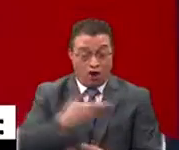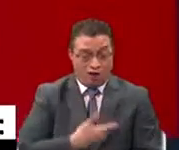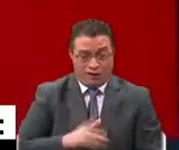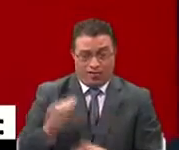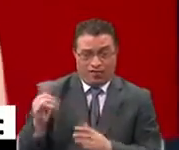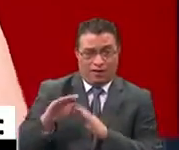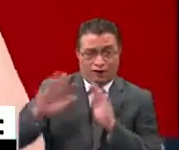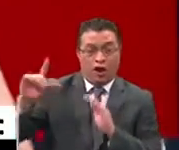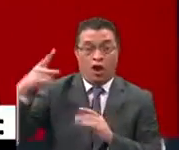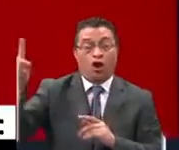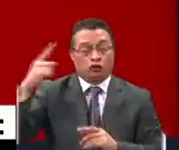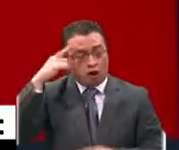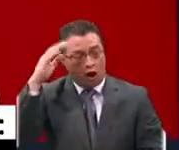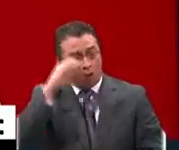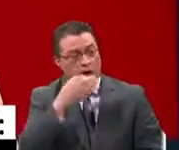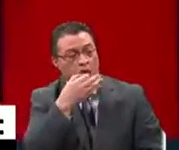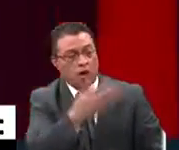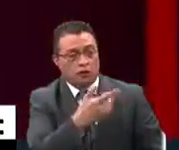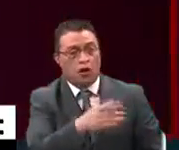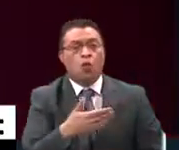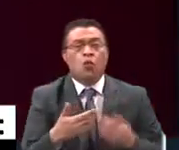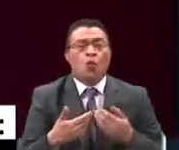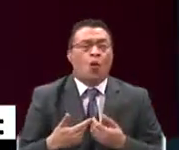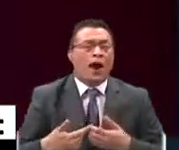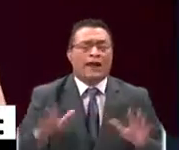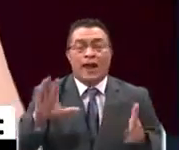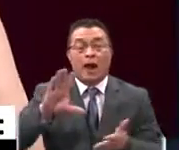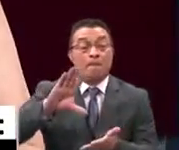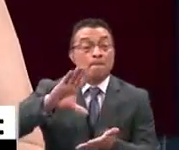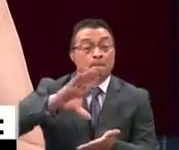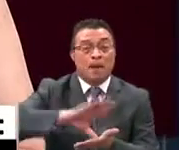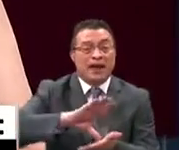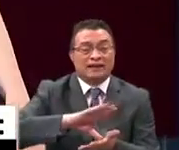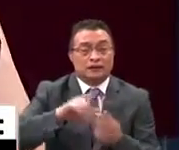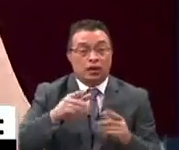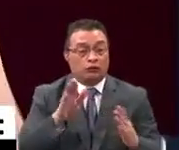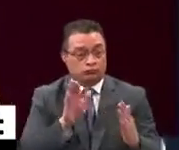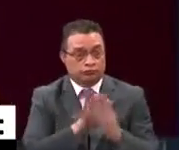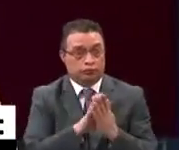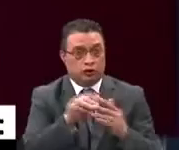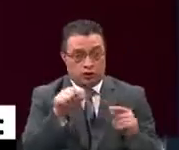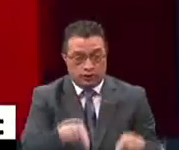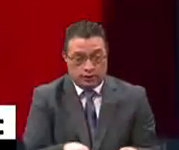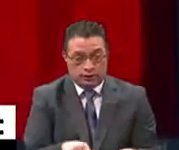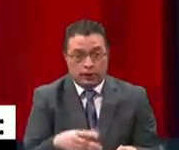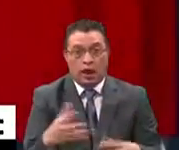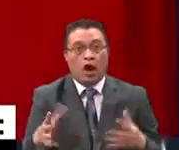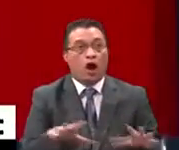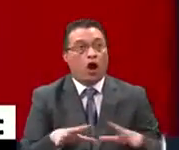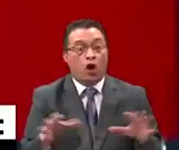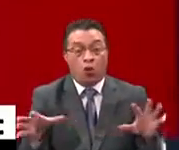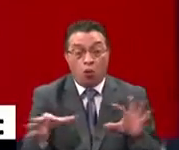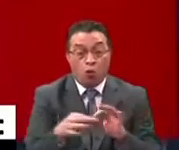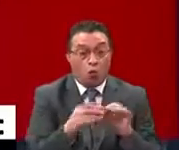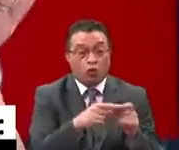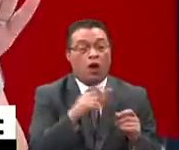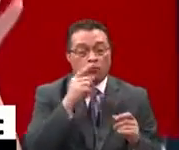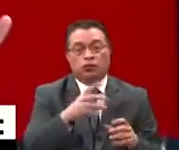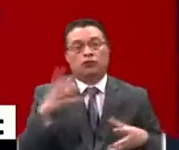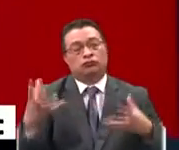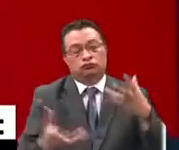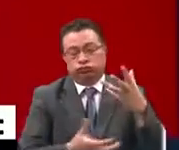independiente del gobierno, que ha señalado que cualquier país enfrentado a las condiciones que se dieron en este incendio habría